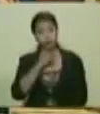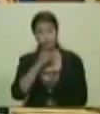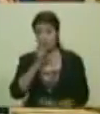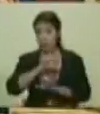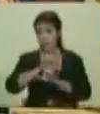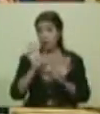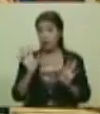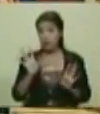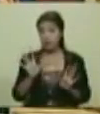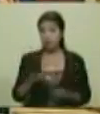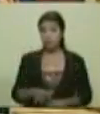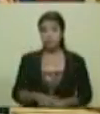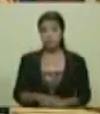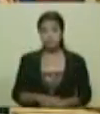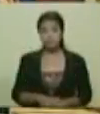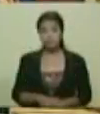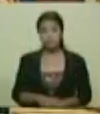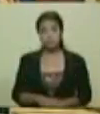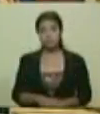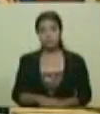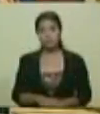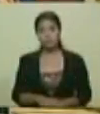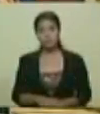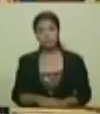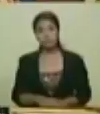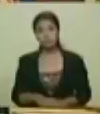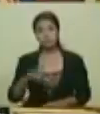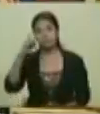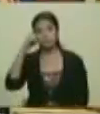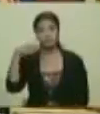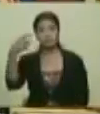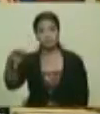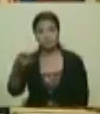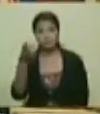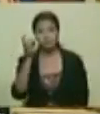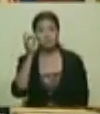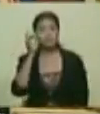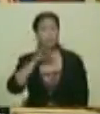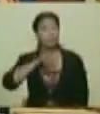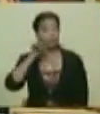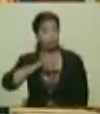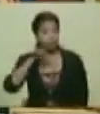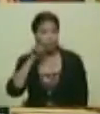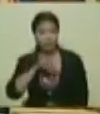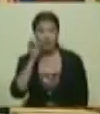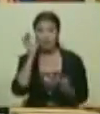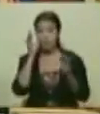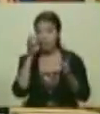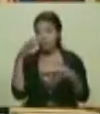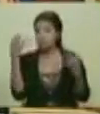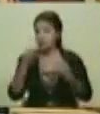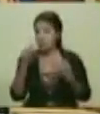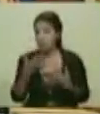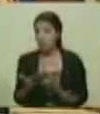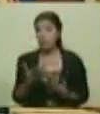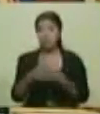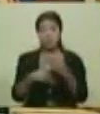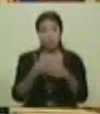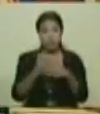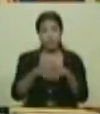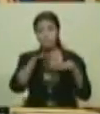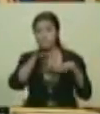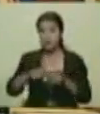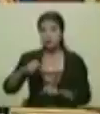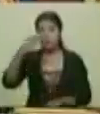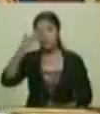claros en eso ellos están sembrando odio todos los días mentiras está sembrando una escalada que rematen una invasión